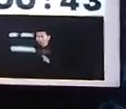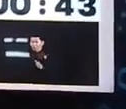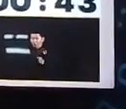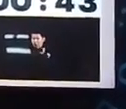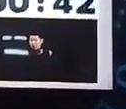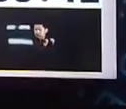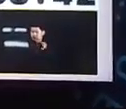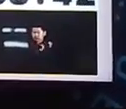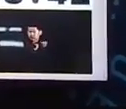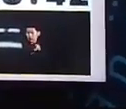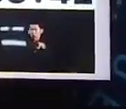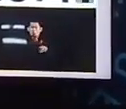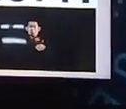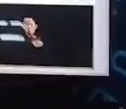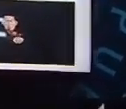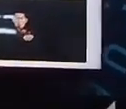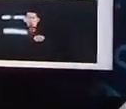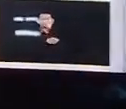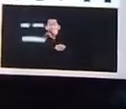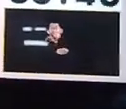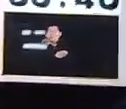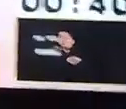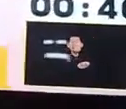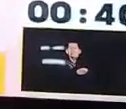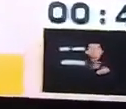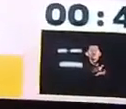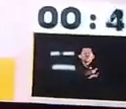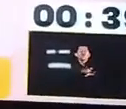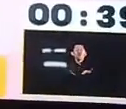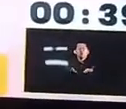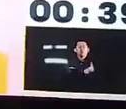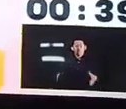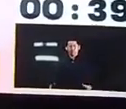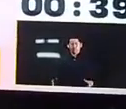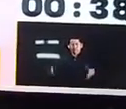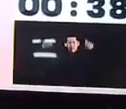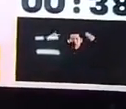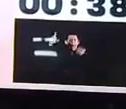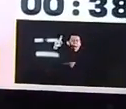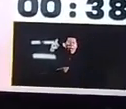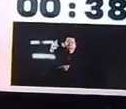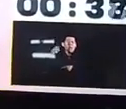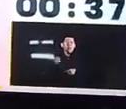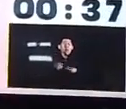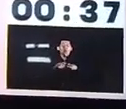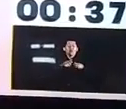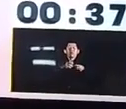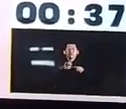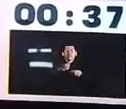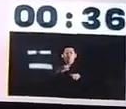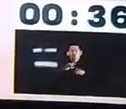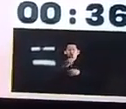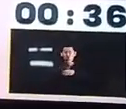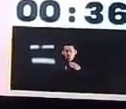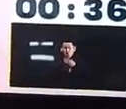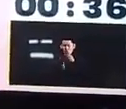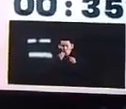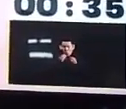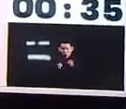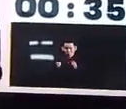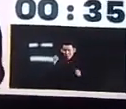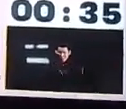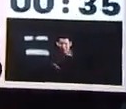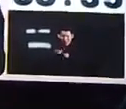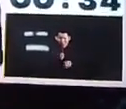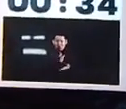manipula, tanto Morena y como el PRIAN comprando tinacos o comprando despensas, porque es lo que hacen en las casas azules,